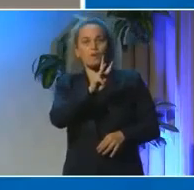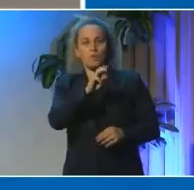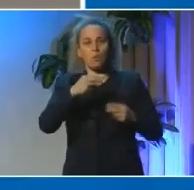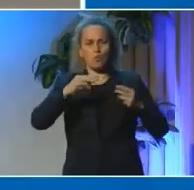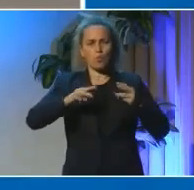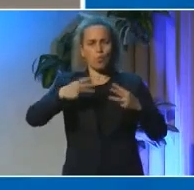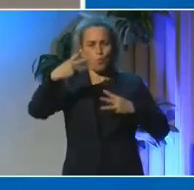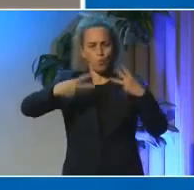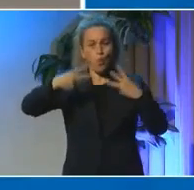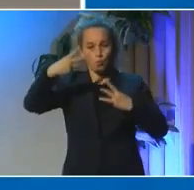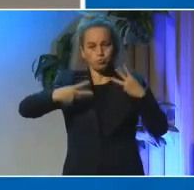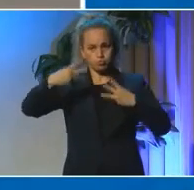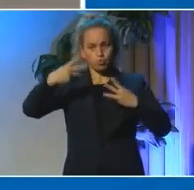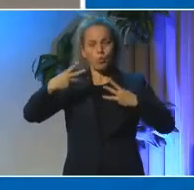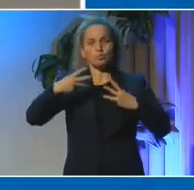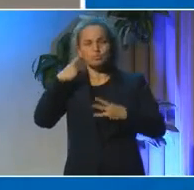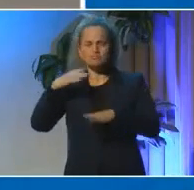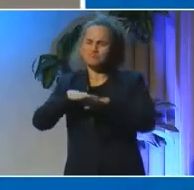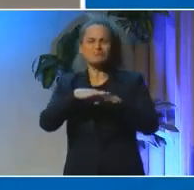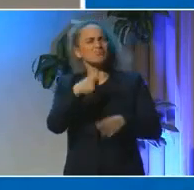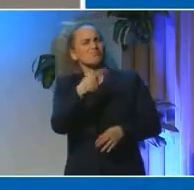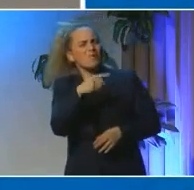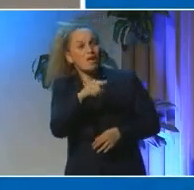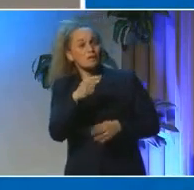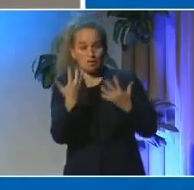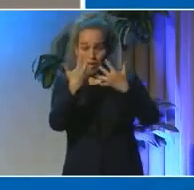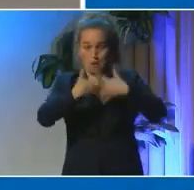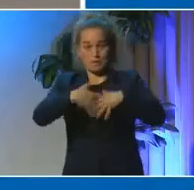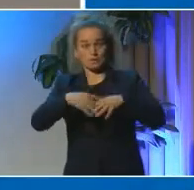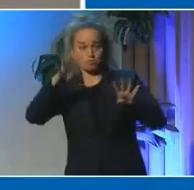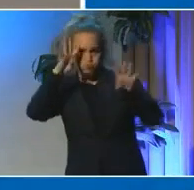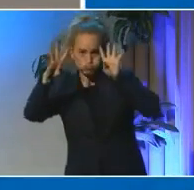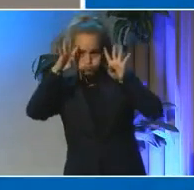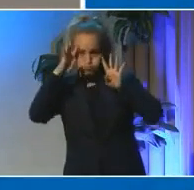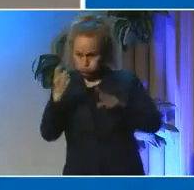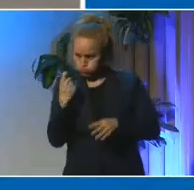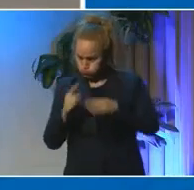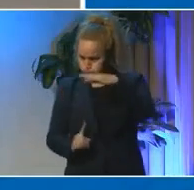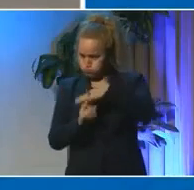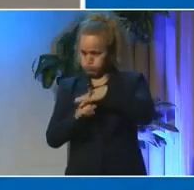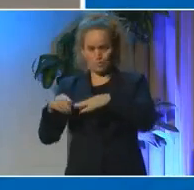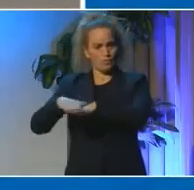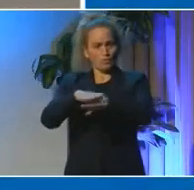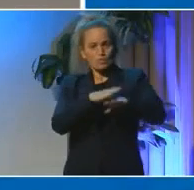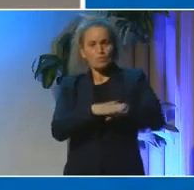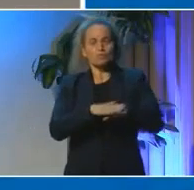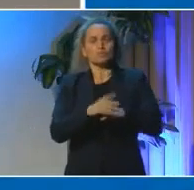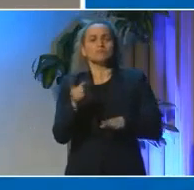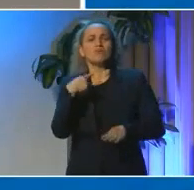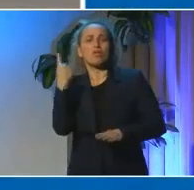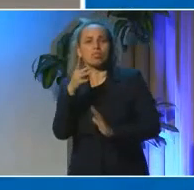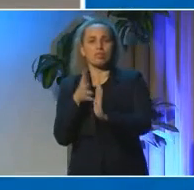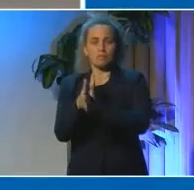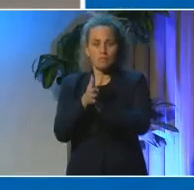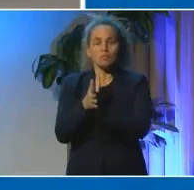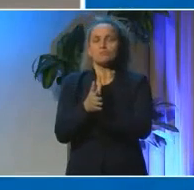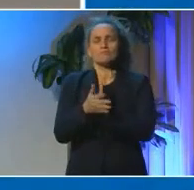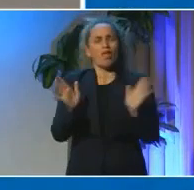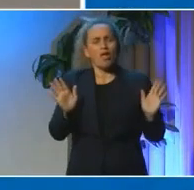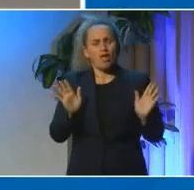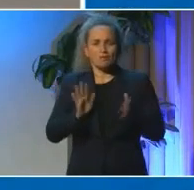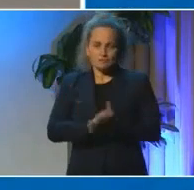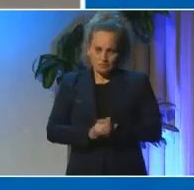muchos interesantes y también nos cuentas que es wom que es una compañía innovadora nueva para muchos eh es normal